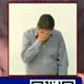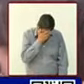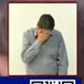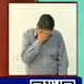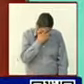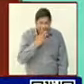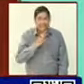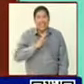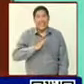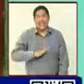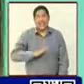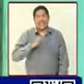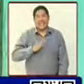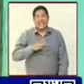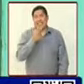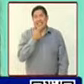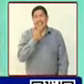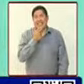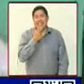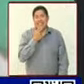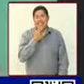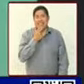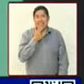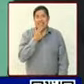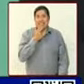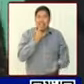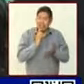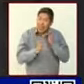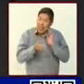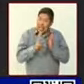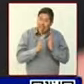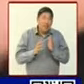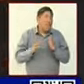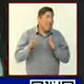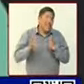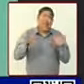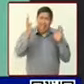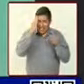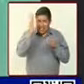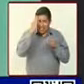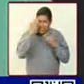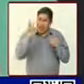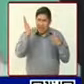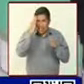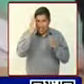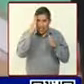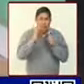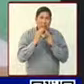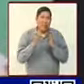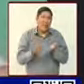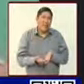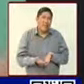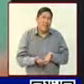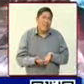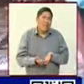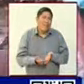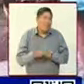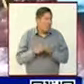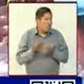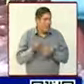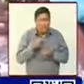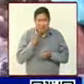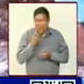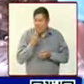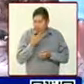y esté tranquilo, ¿no? ¿Ya le ha ido hablando? Sí, no, él ya sabe ya de colegio, de, como